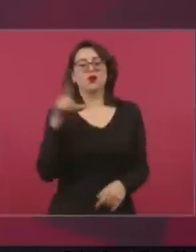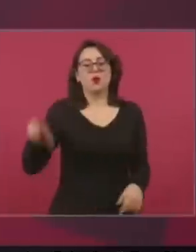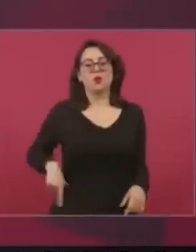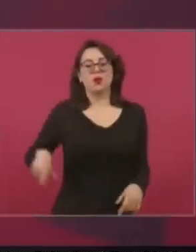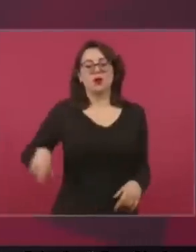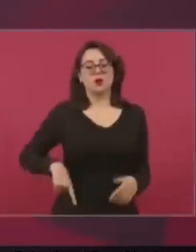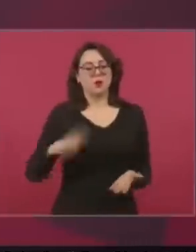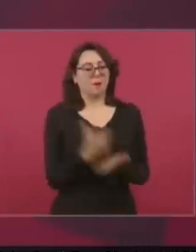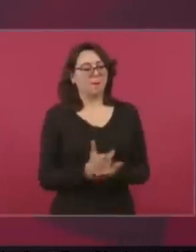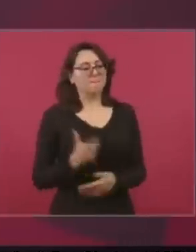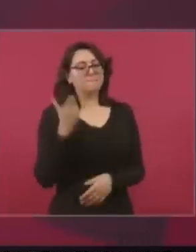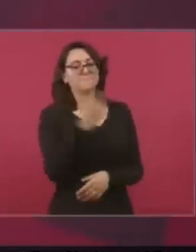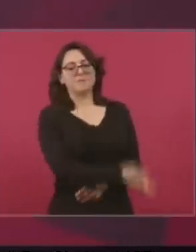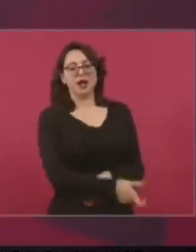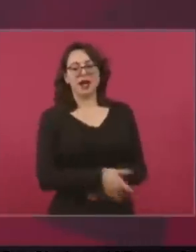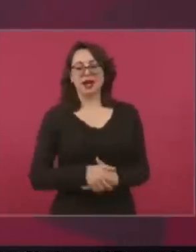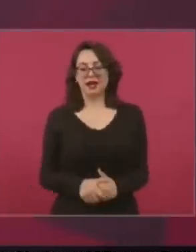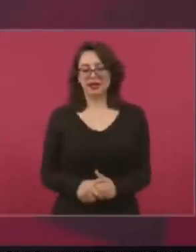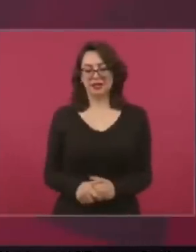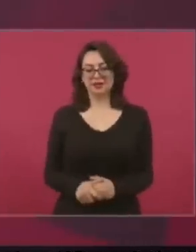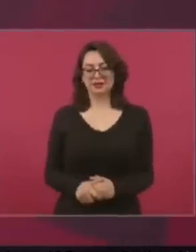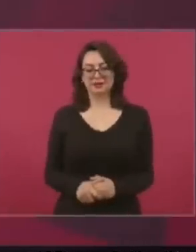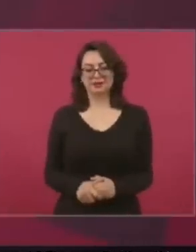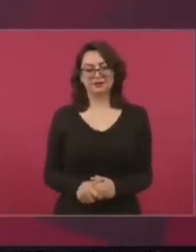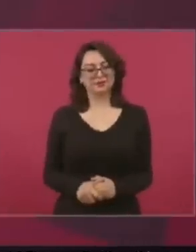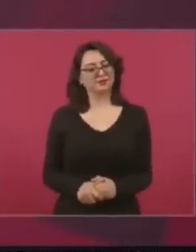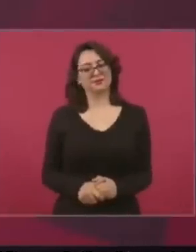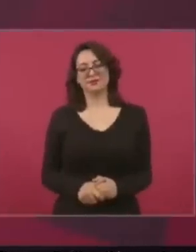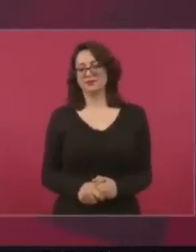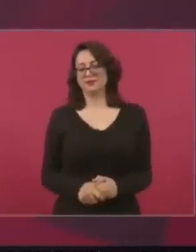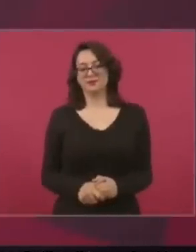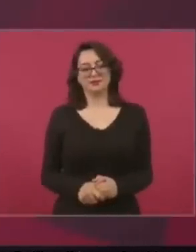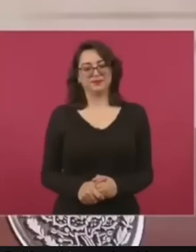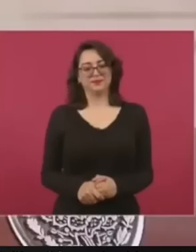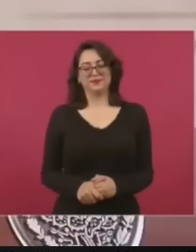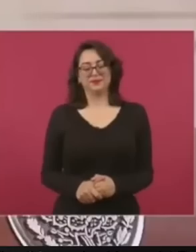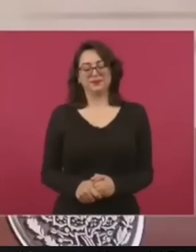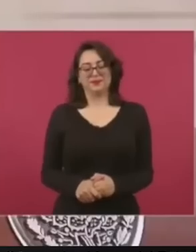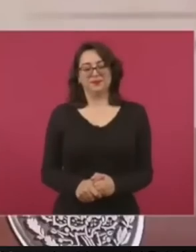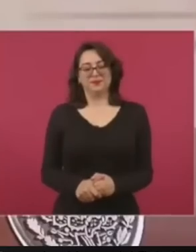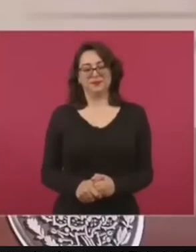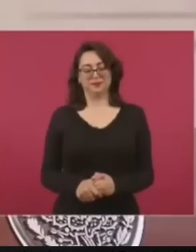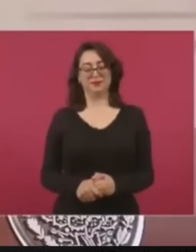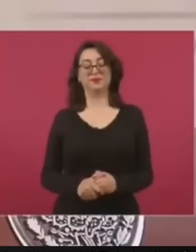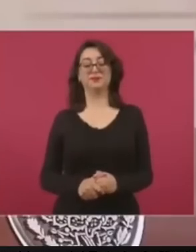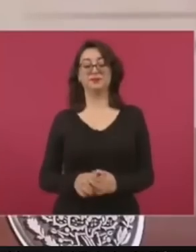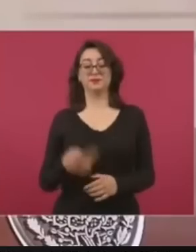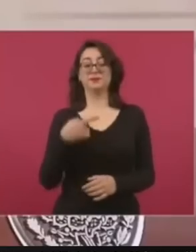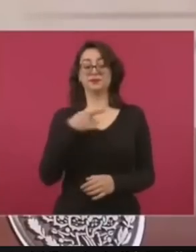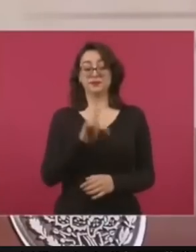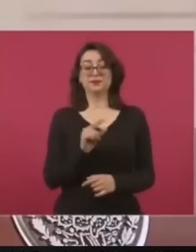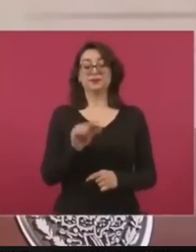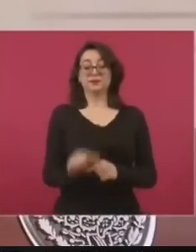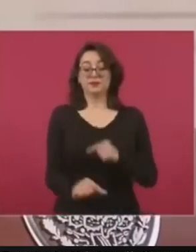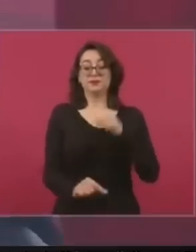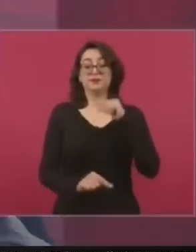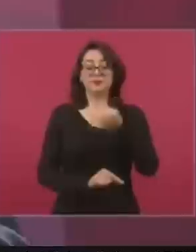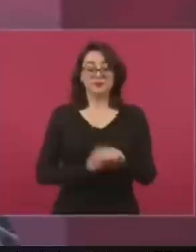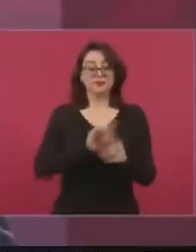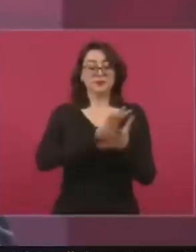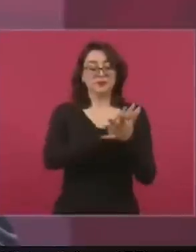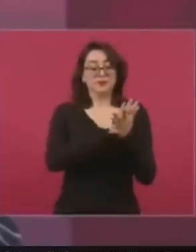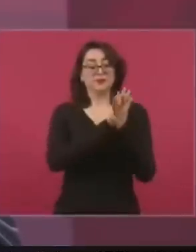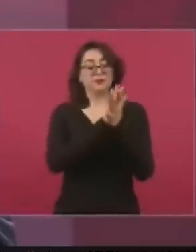no voy a hablar más pero cada día Les va a costar más trabajo